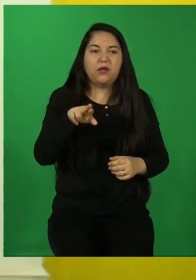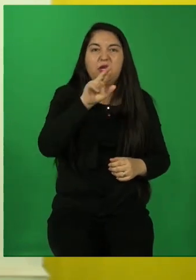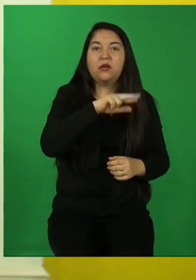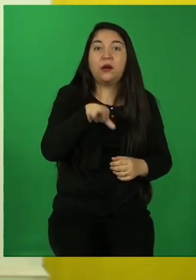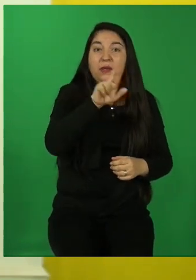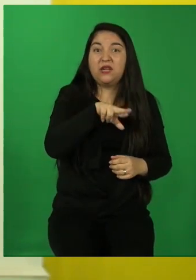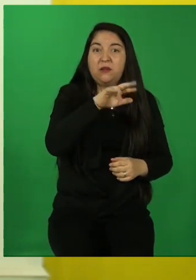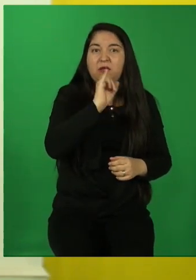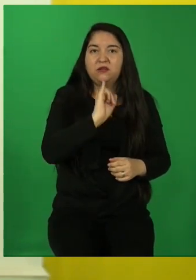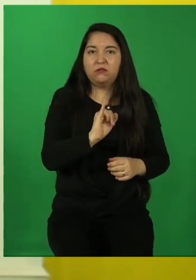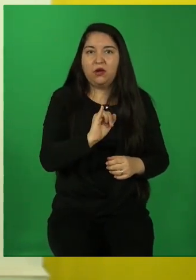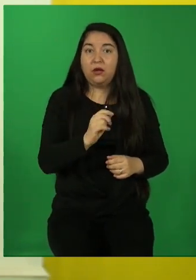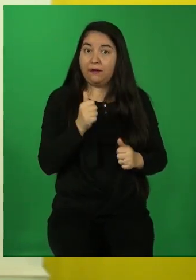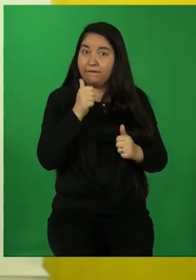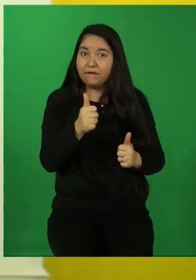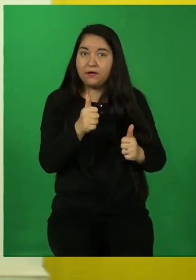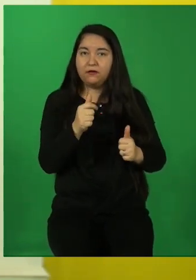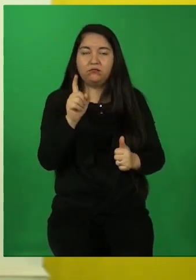iguales.